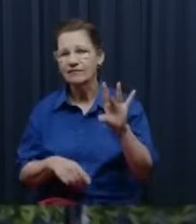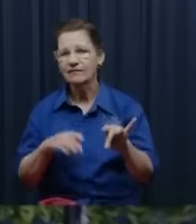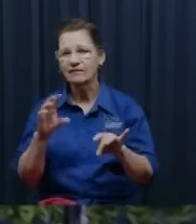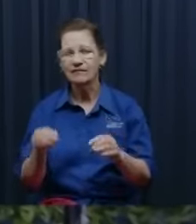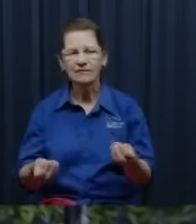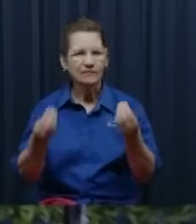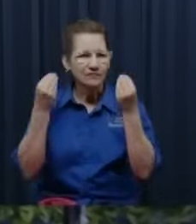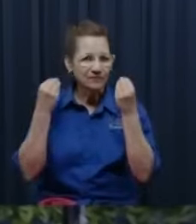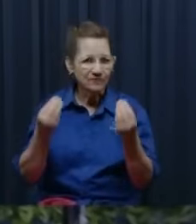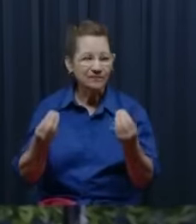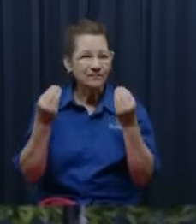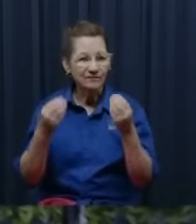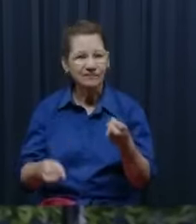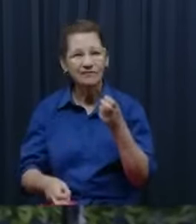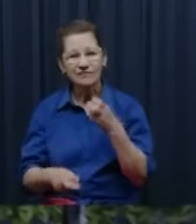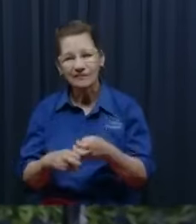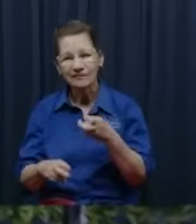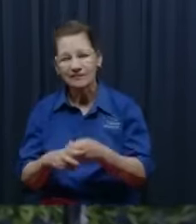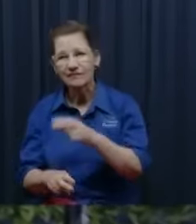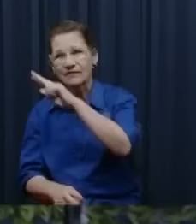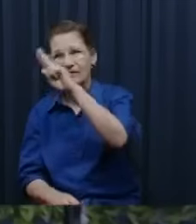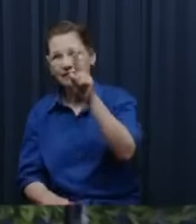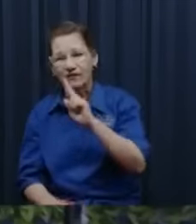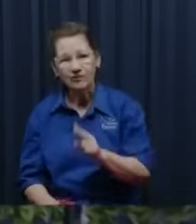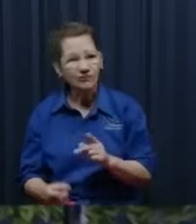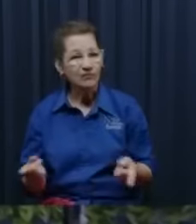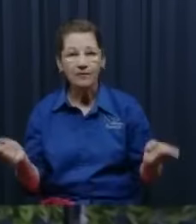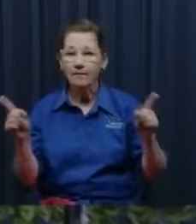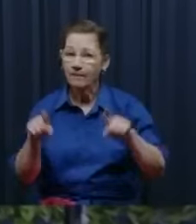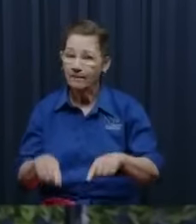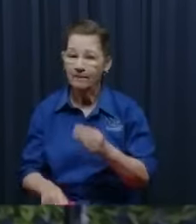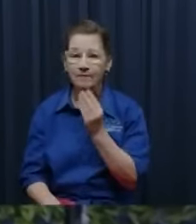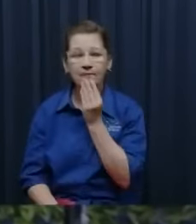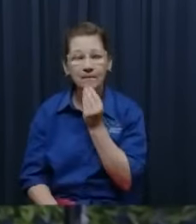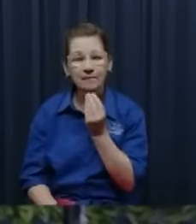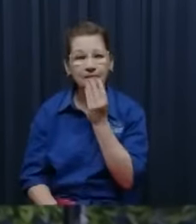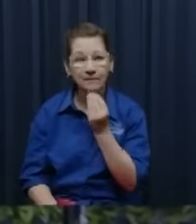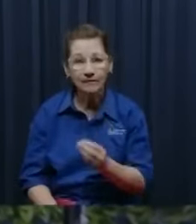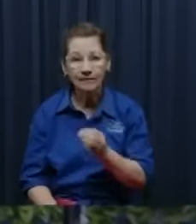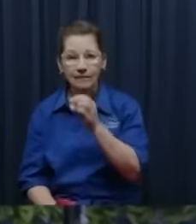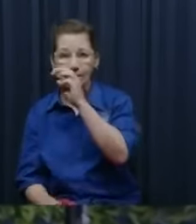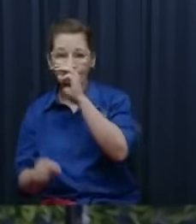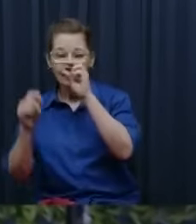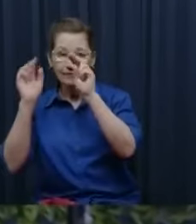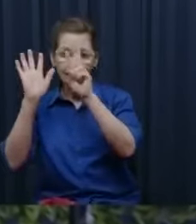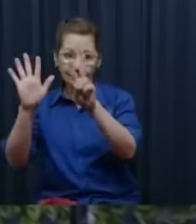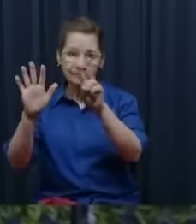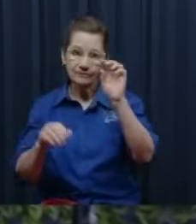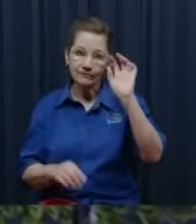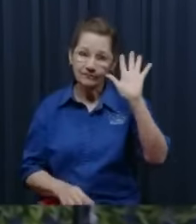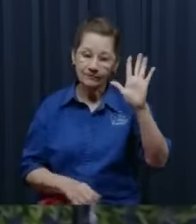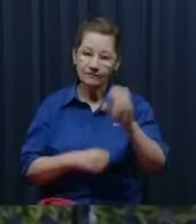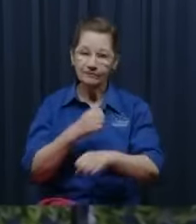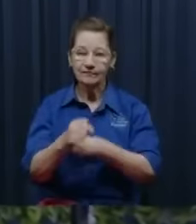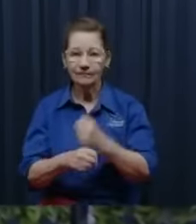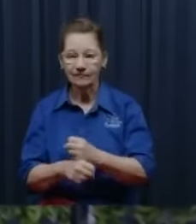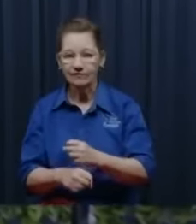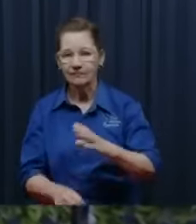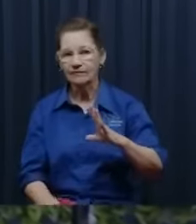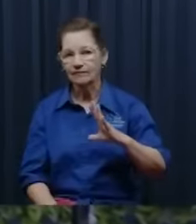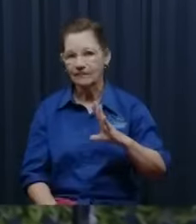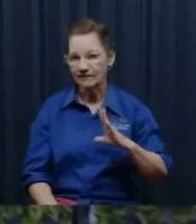nunca ha pasado en Israel ni en estos 75 años que tiene de nación Y entonces 7 de